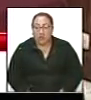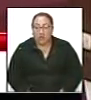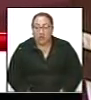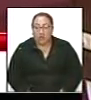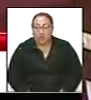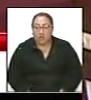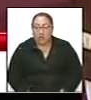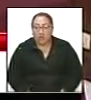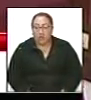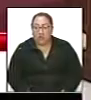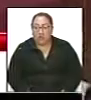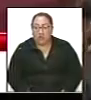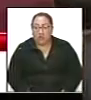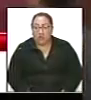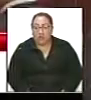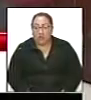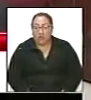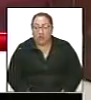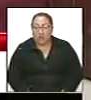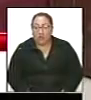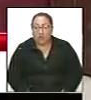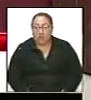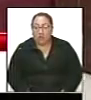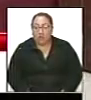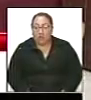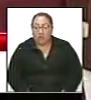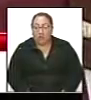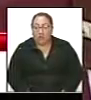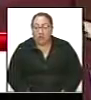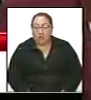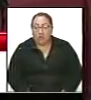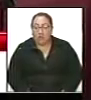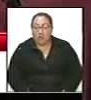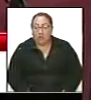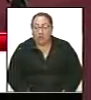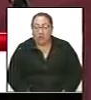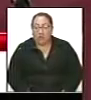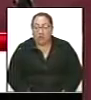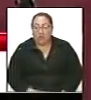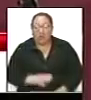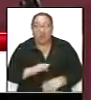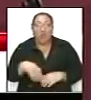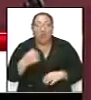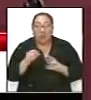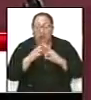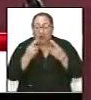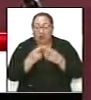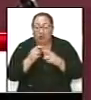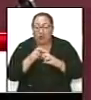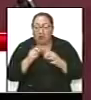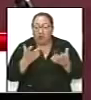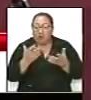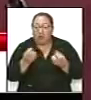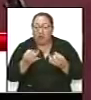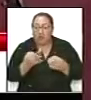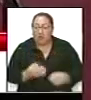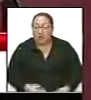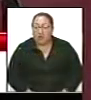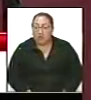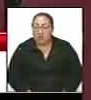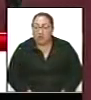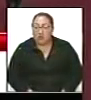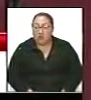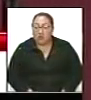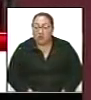Villa, tras haberse iniciado la sesión con el quórum de reglamento, esta sesión plenaria donde hay varios